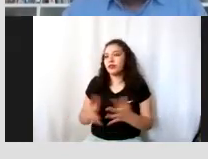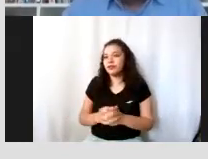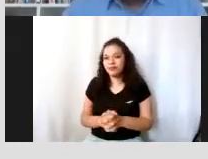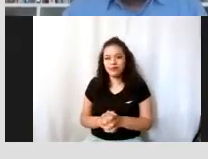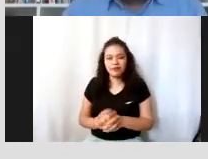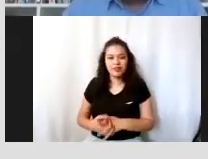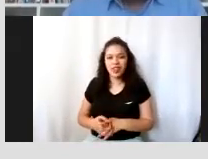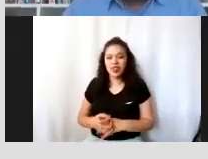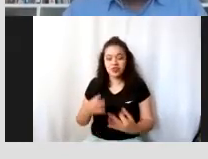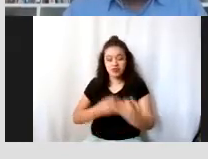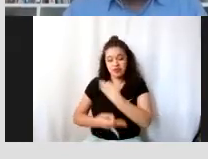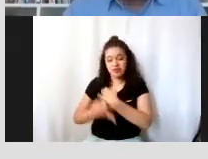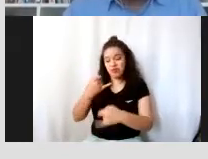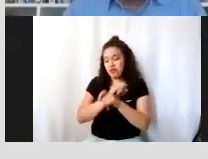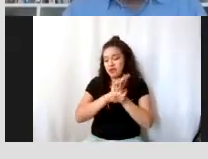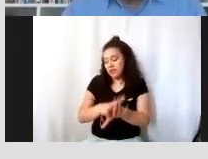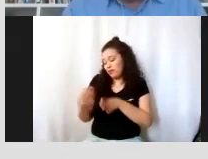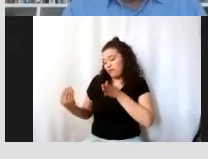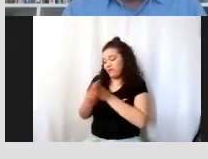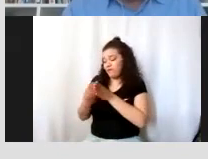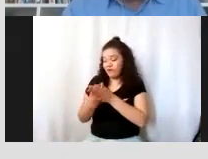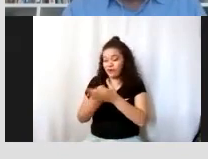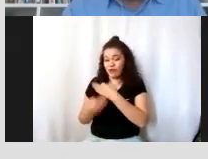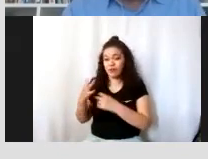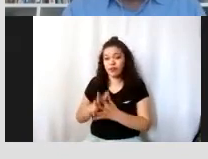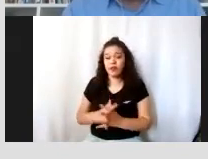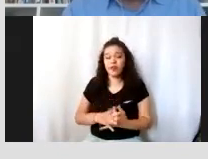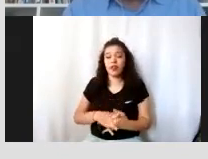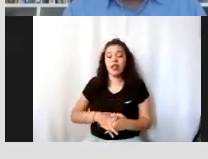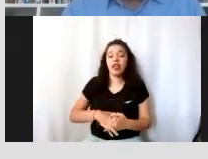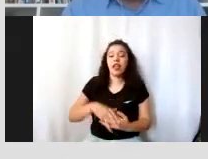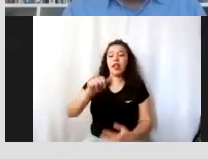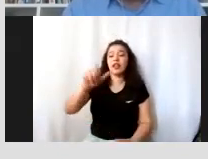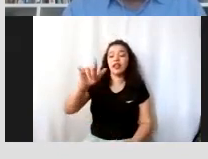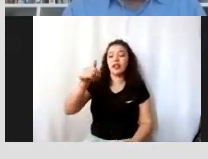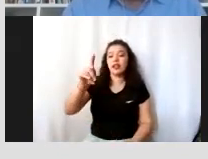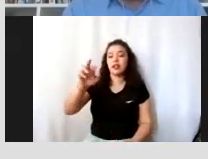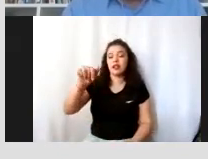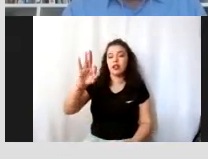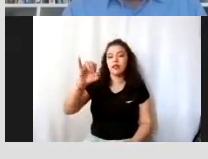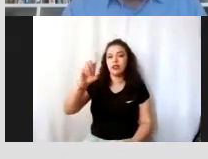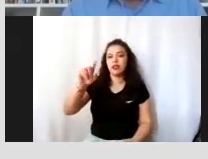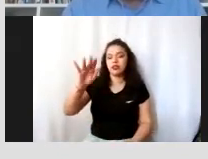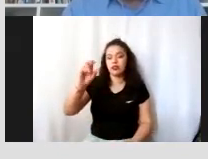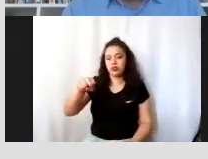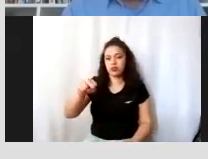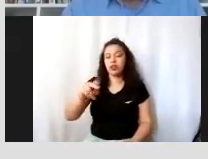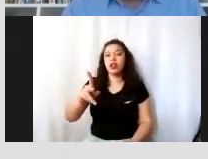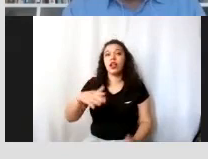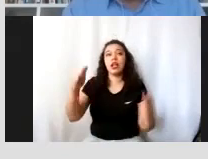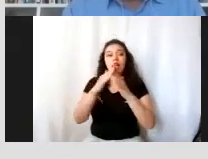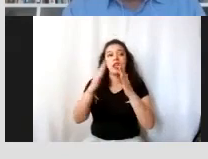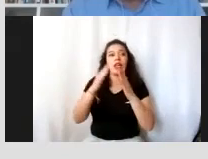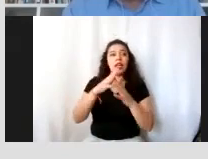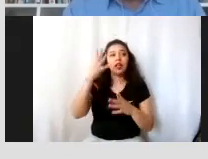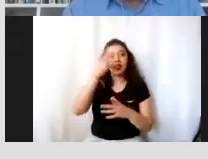cualquier tipo de datos o todos los tipos de datos. Alejandrina Franzoni, del Moral, de la Casa de la Divina